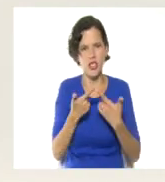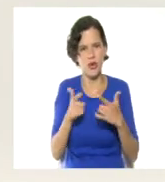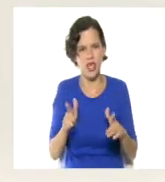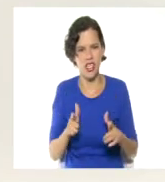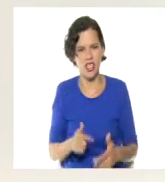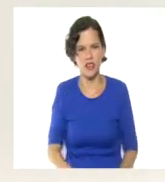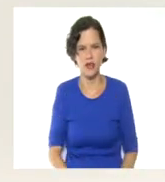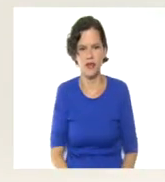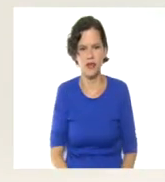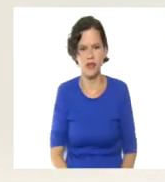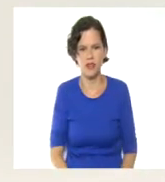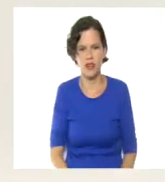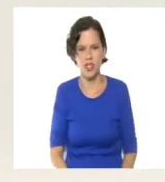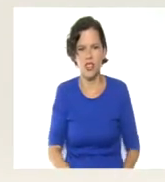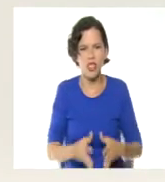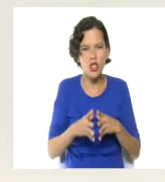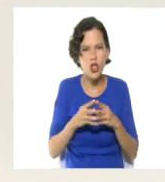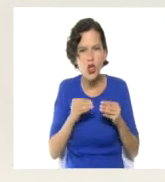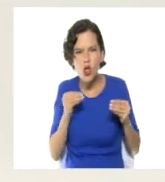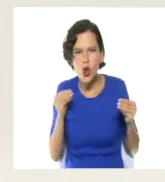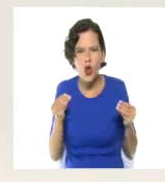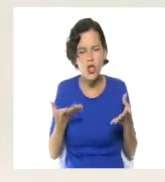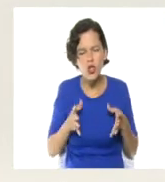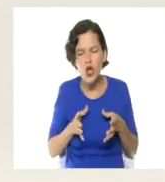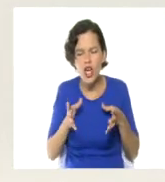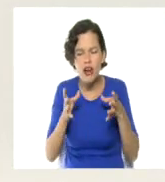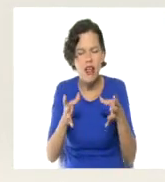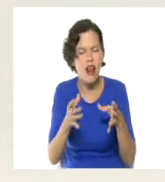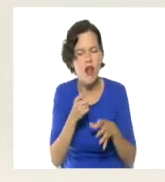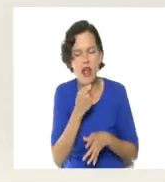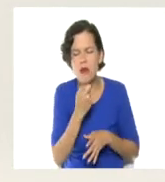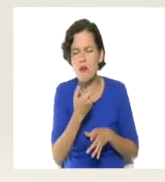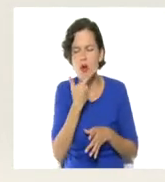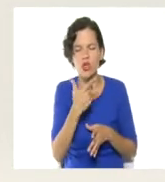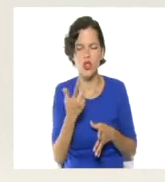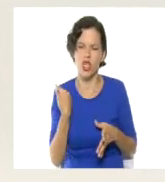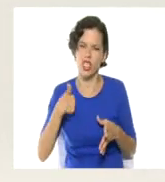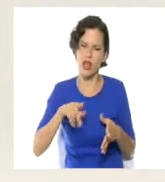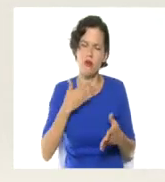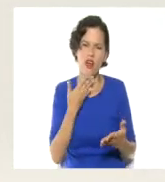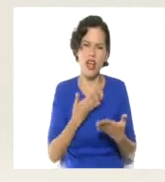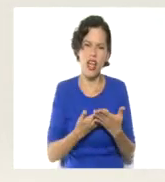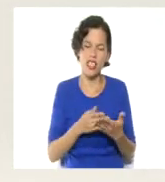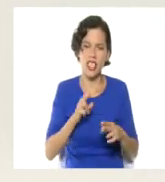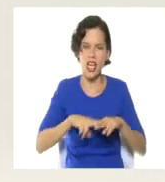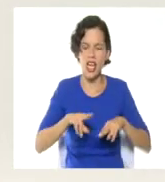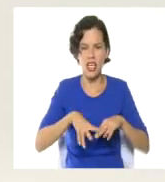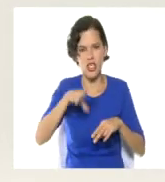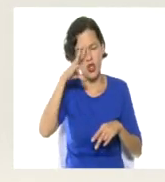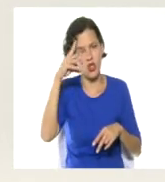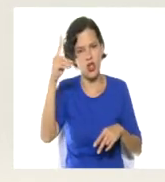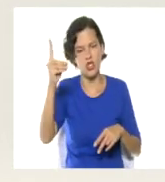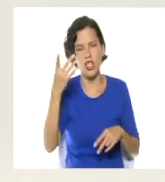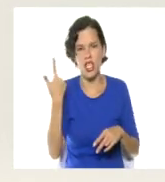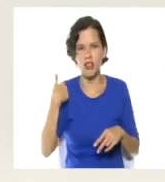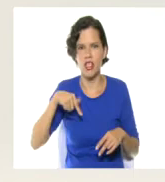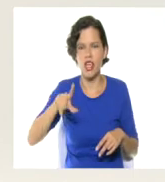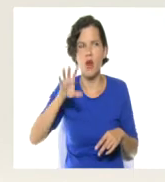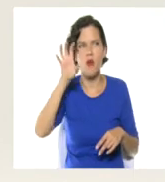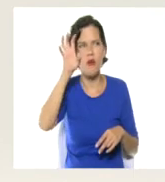soberanía. Y entre esos regalos maravillosos que debemos agradecerle al niño Jesús es tener un